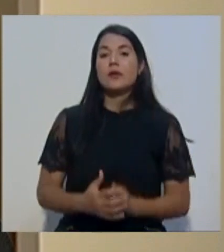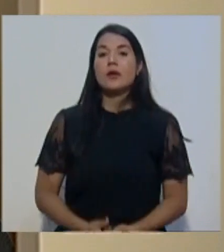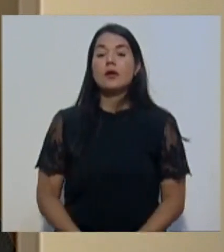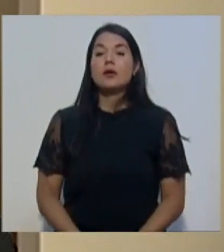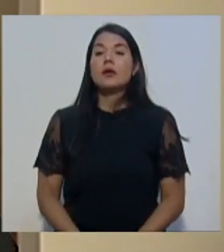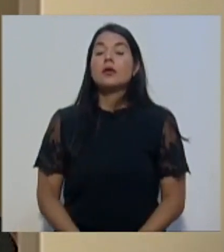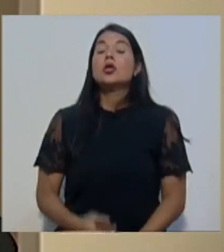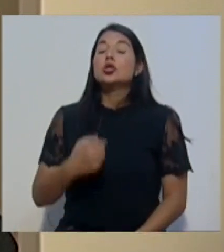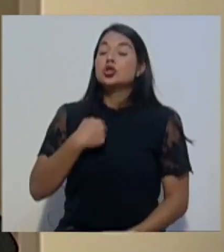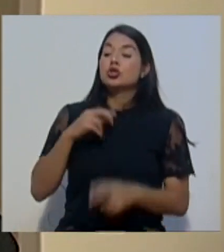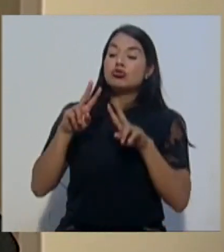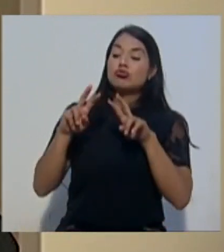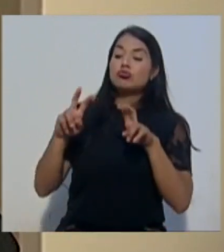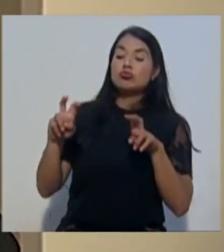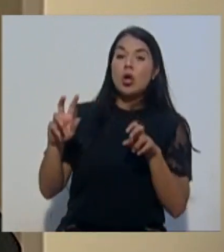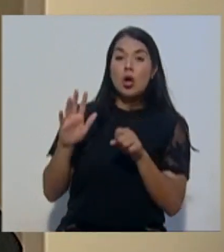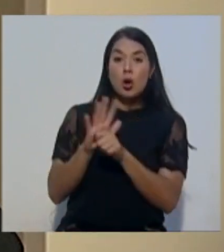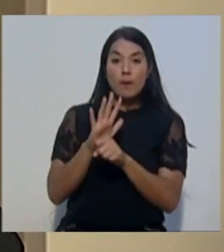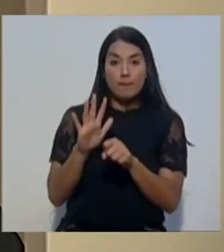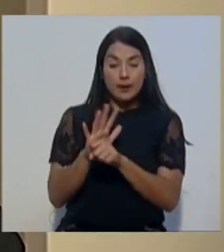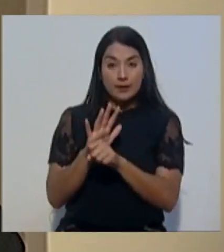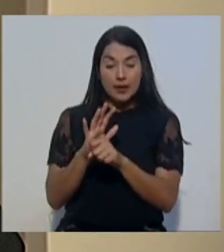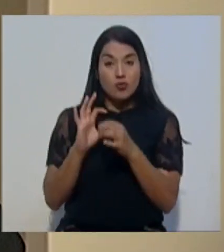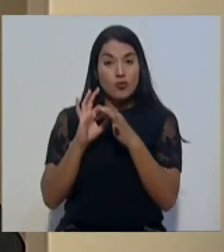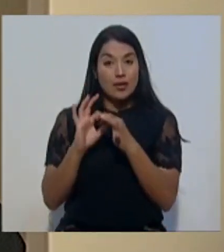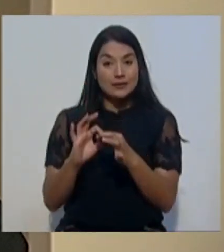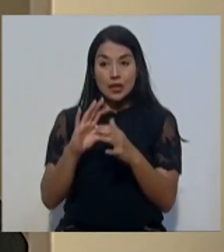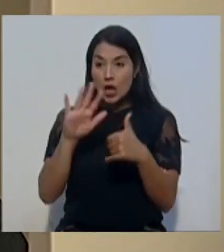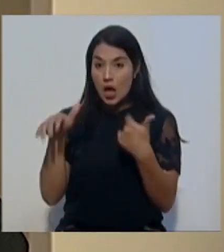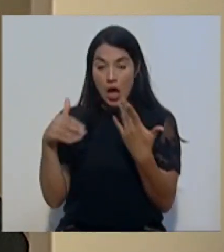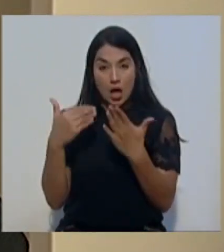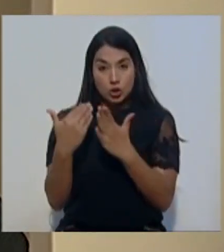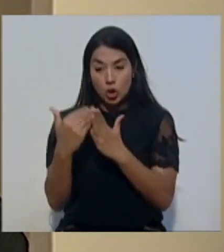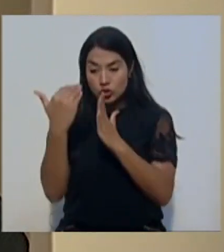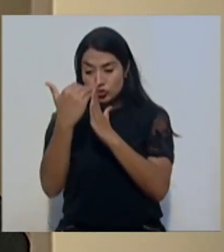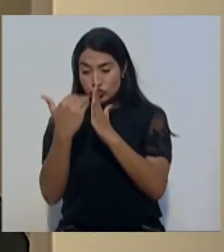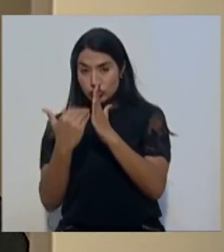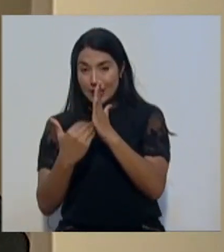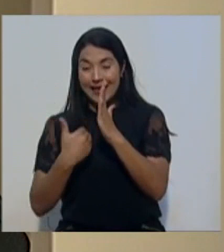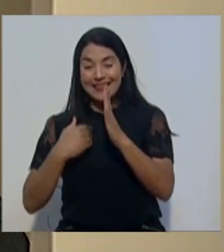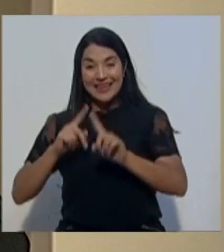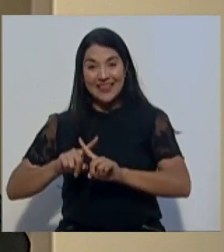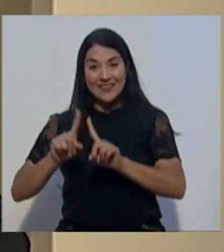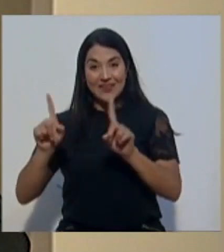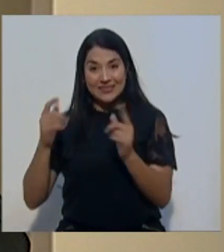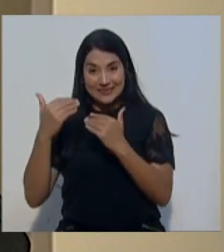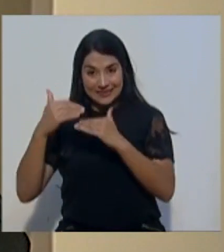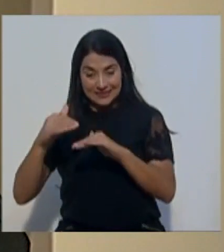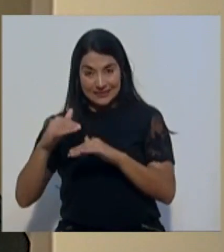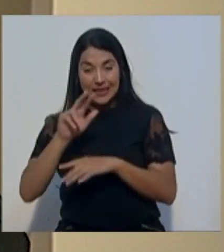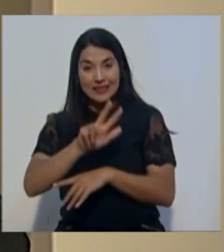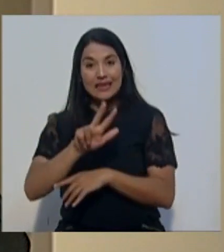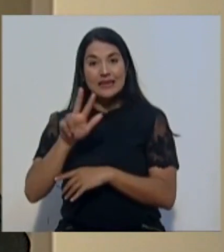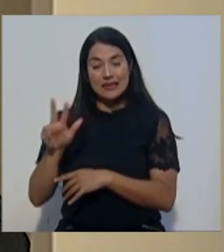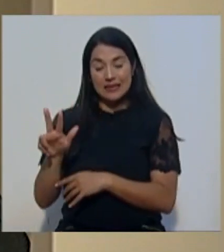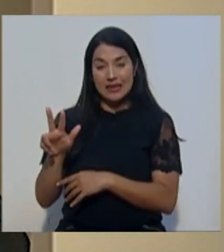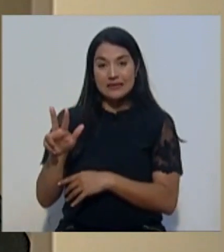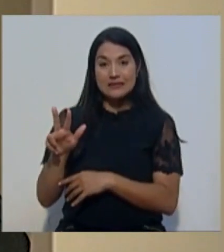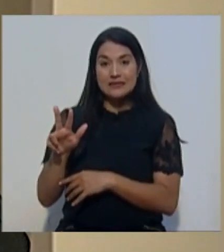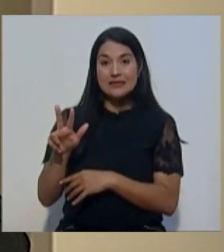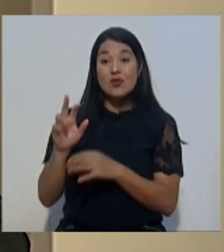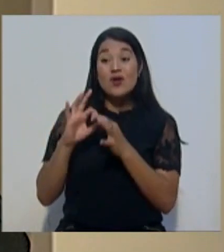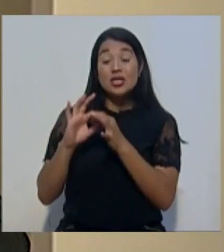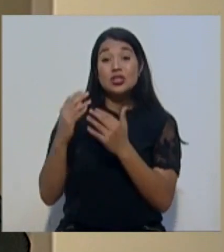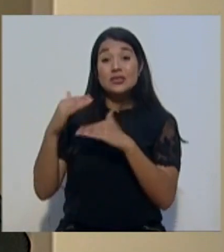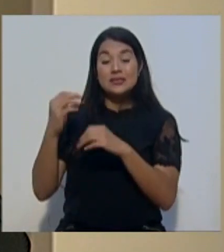Precisamente haciendo una revisión completa de todas las excepciones, 33 para ser exacto, de las